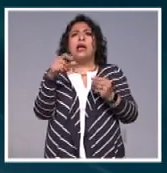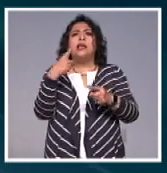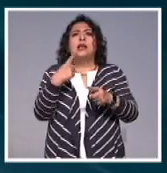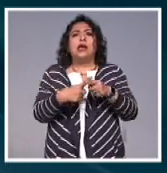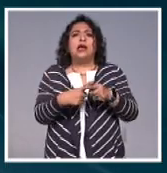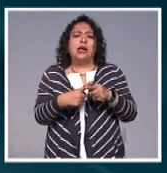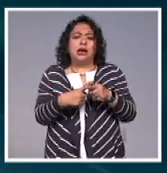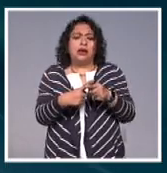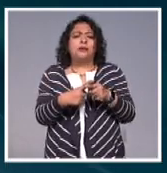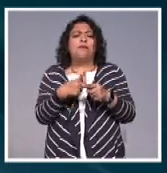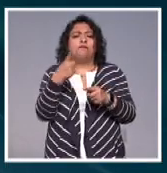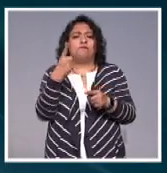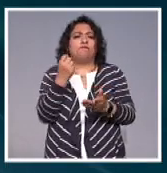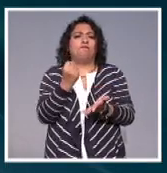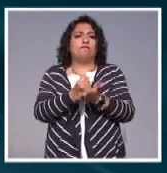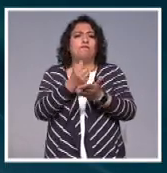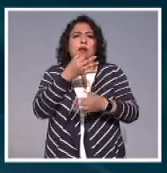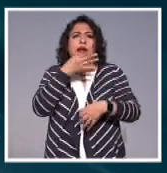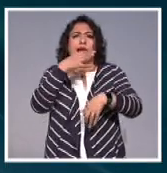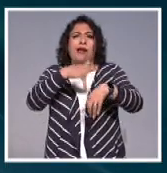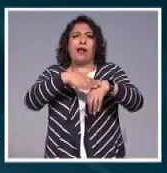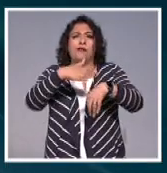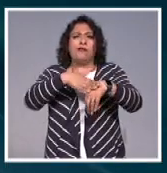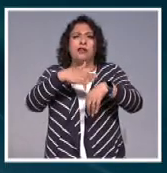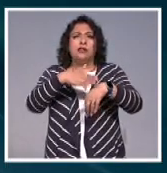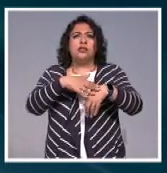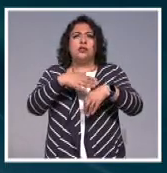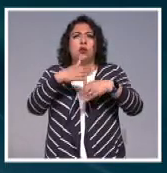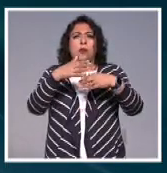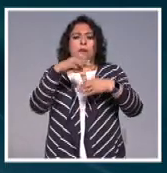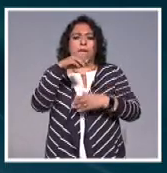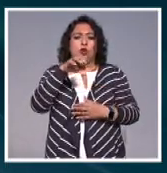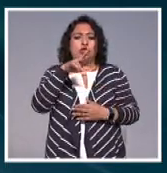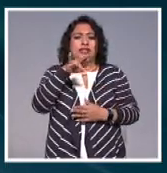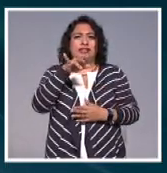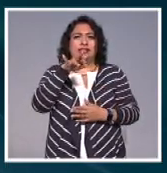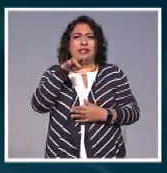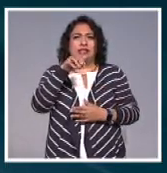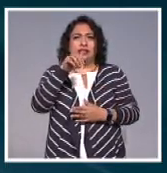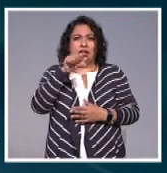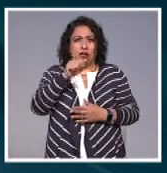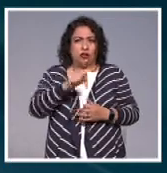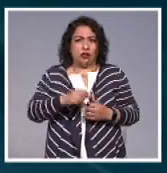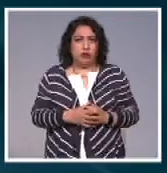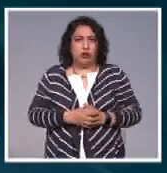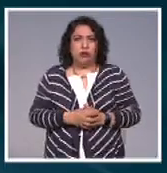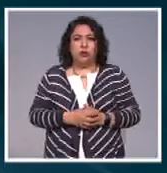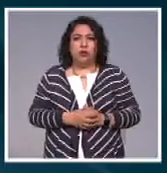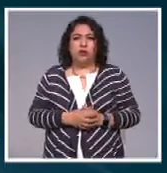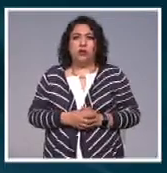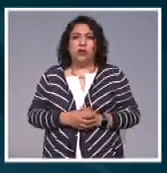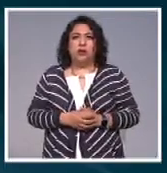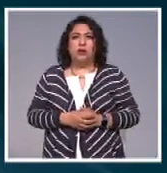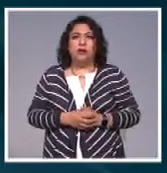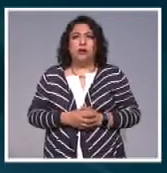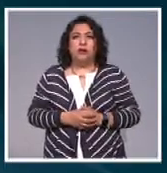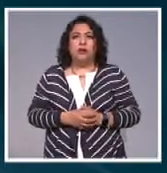la declaratoria de los monasterios de las laderas de Ocatepec.